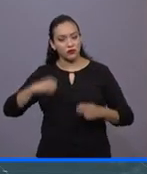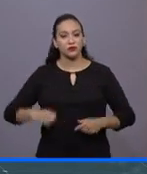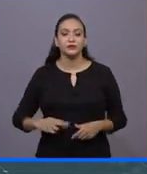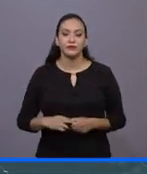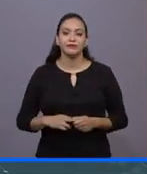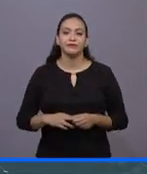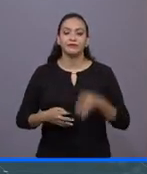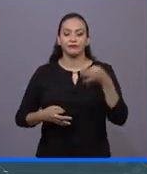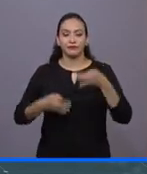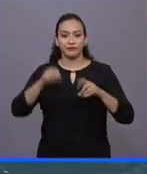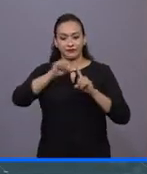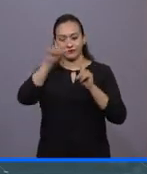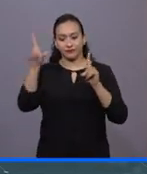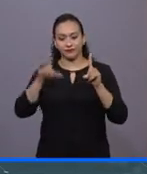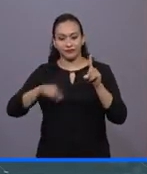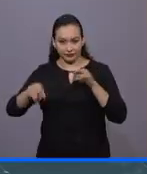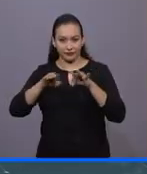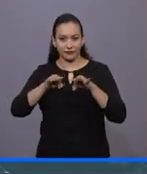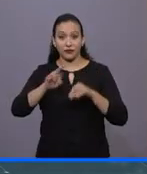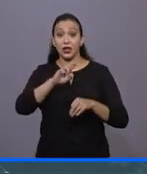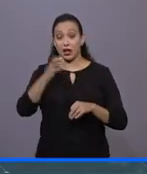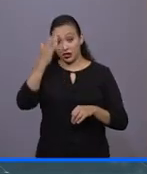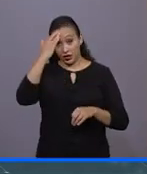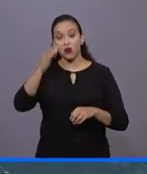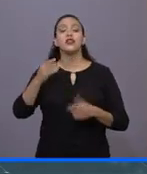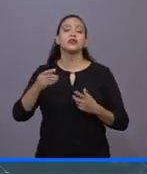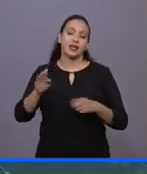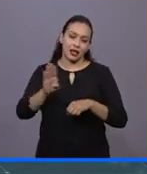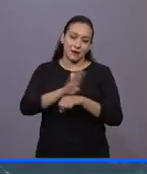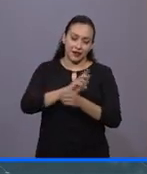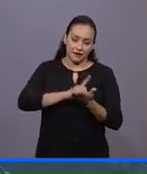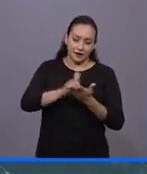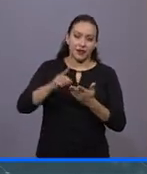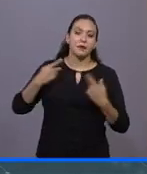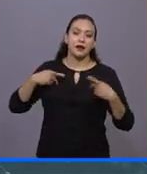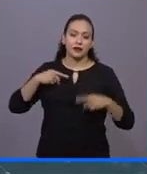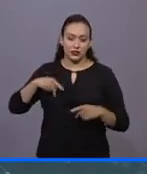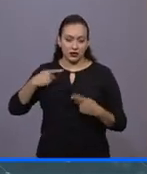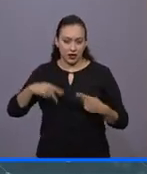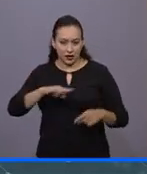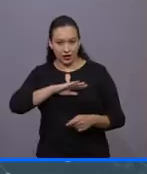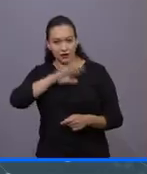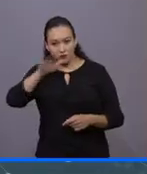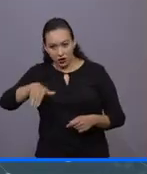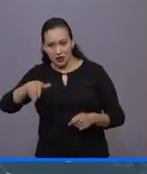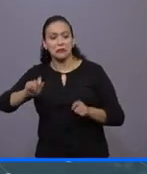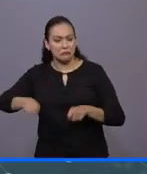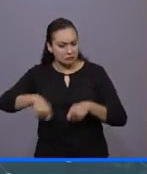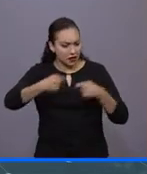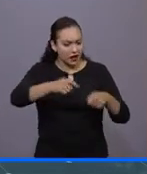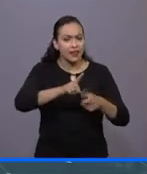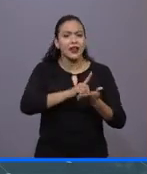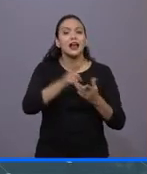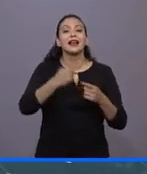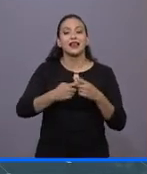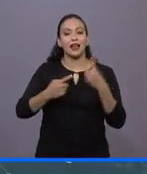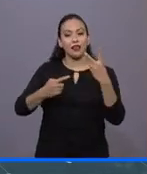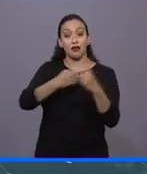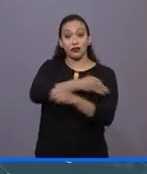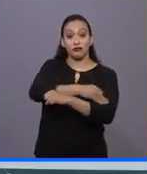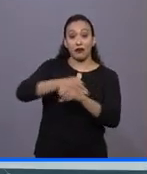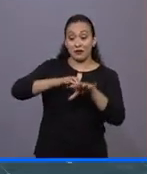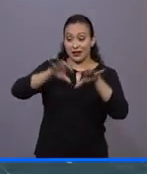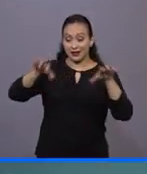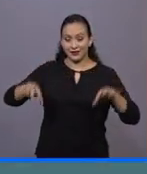Tribunal Federal Laboral reconoce como beneficiarios de los derechos laborales de un trabajador fallecido a sus dos